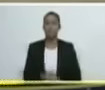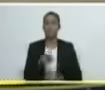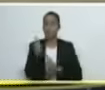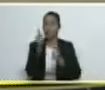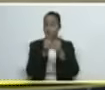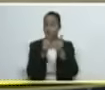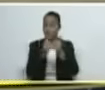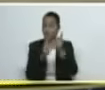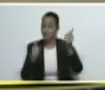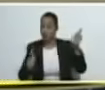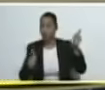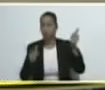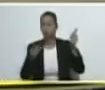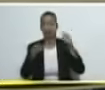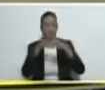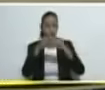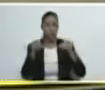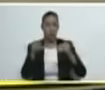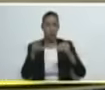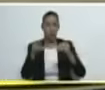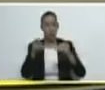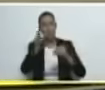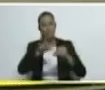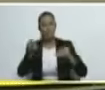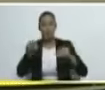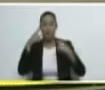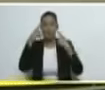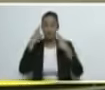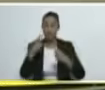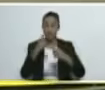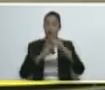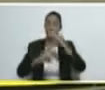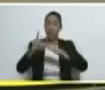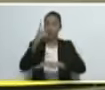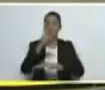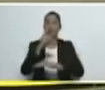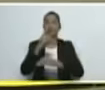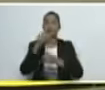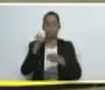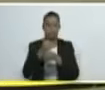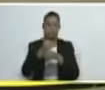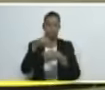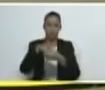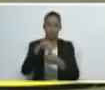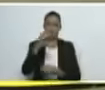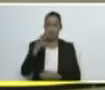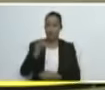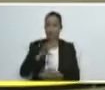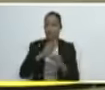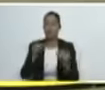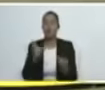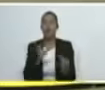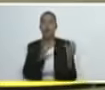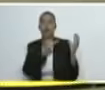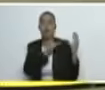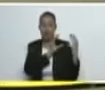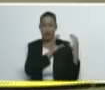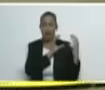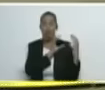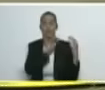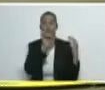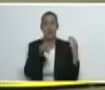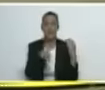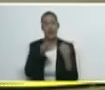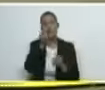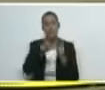interno del Consejo Nacional Electoral que vela y es el encargado de todo el desarrollo del proceso